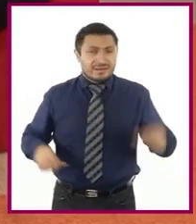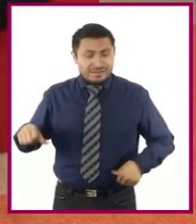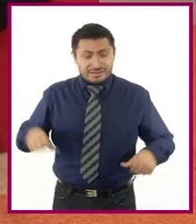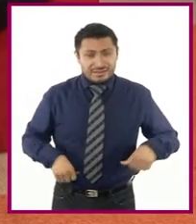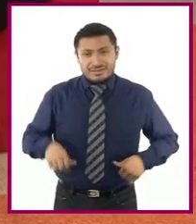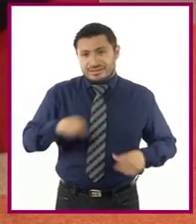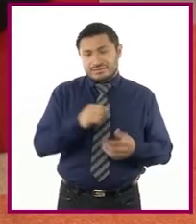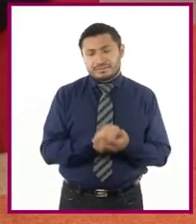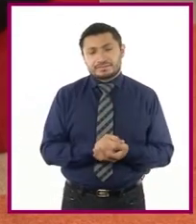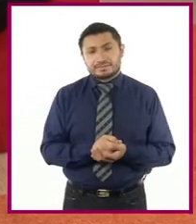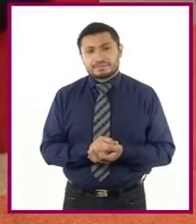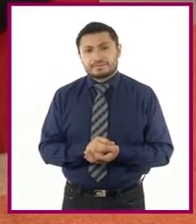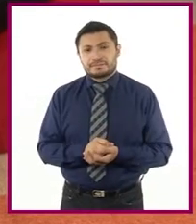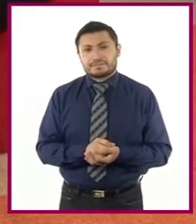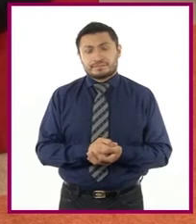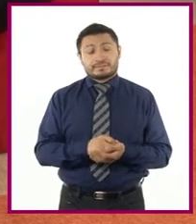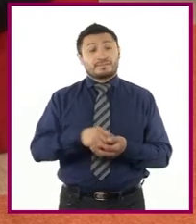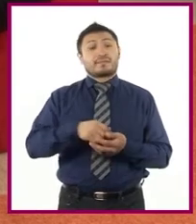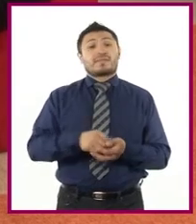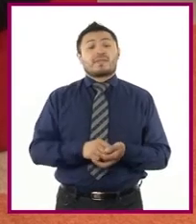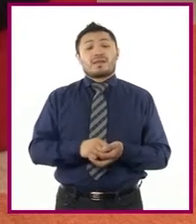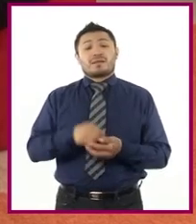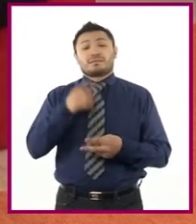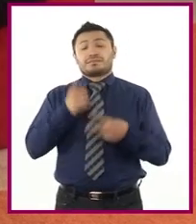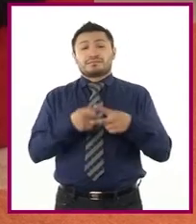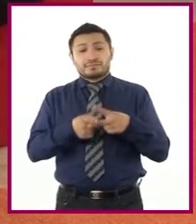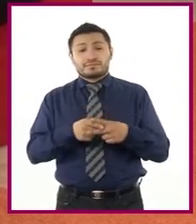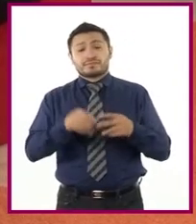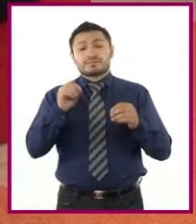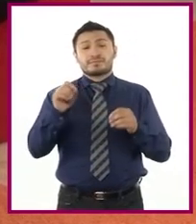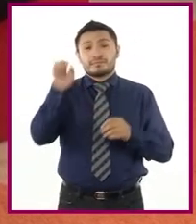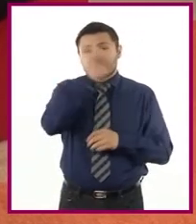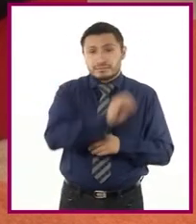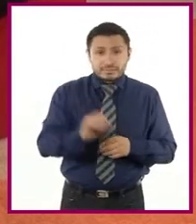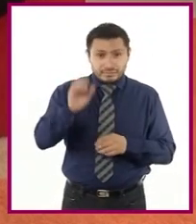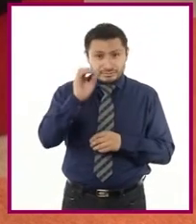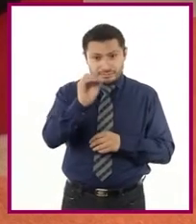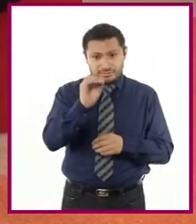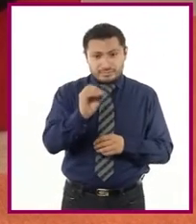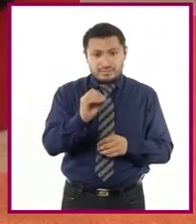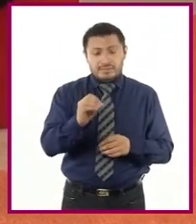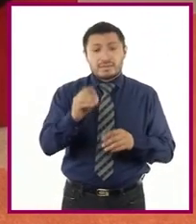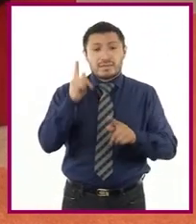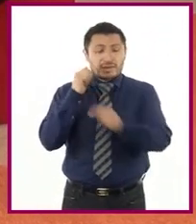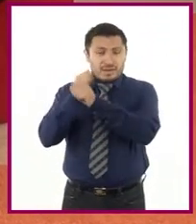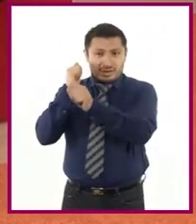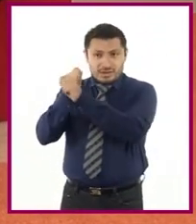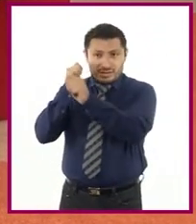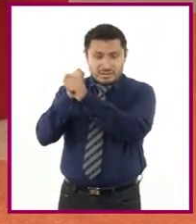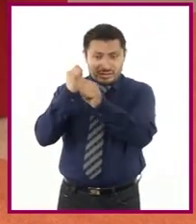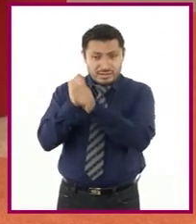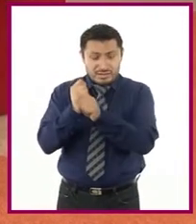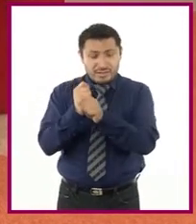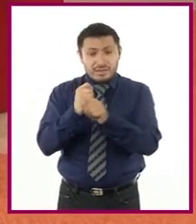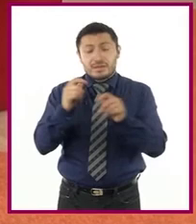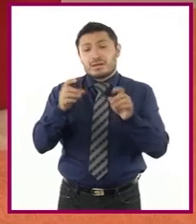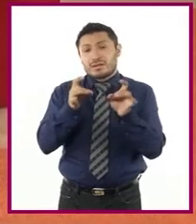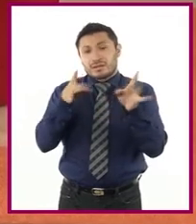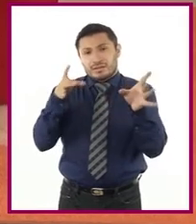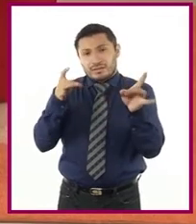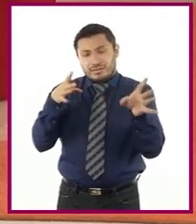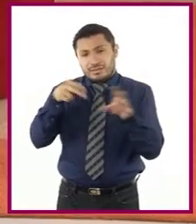cursograma. Operación, con un círculo. Transporte, con una flecha